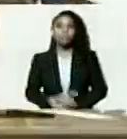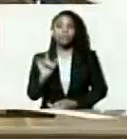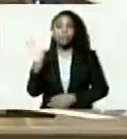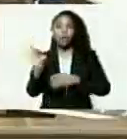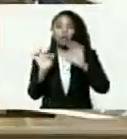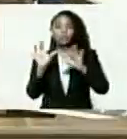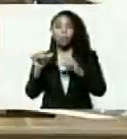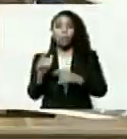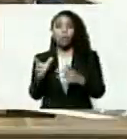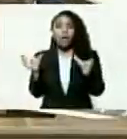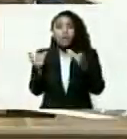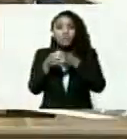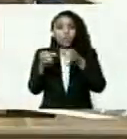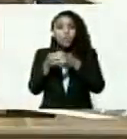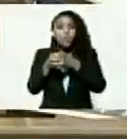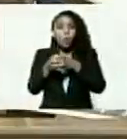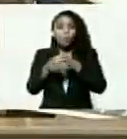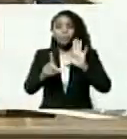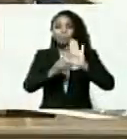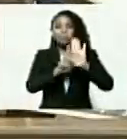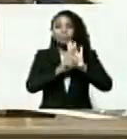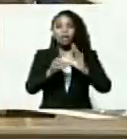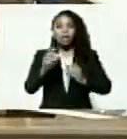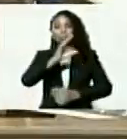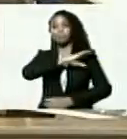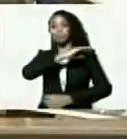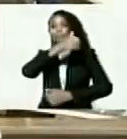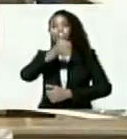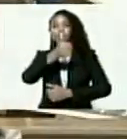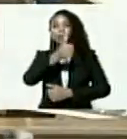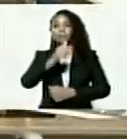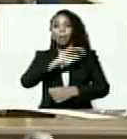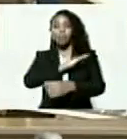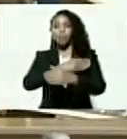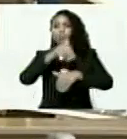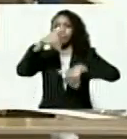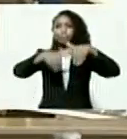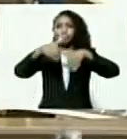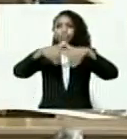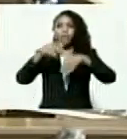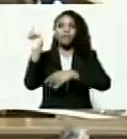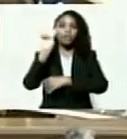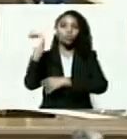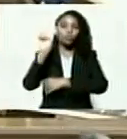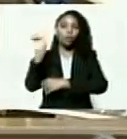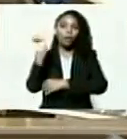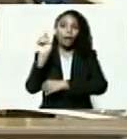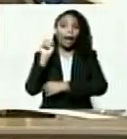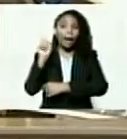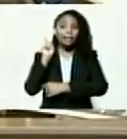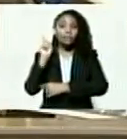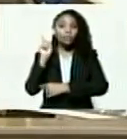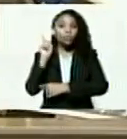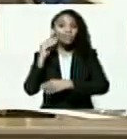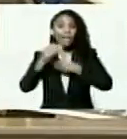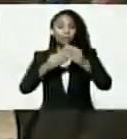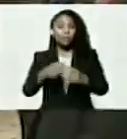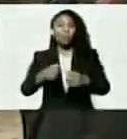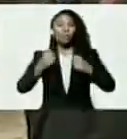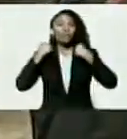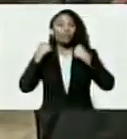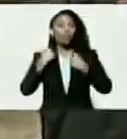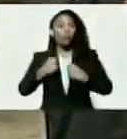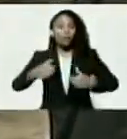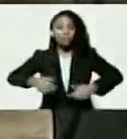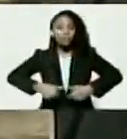Cámara Legislativa como rectores y rectoras del Poder Electoral Venezolano. Ha sido una intensa jornada